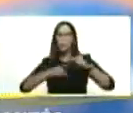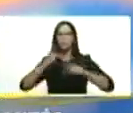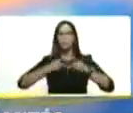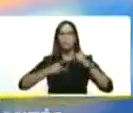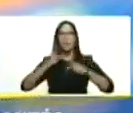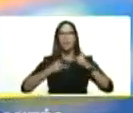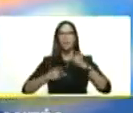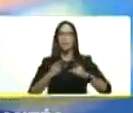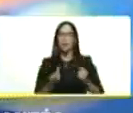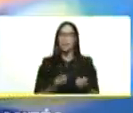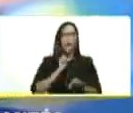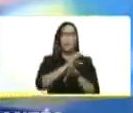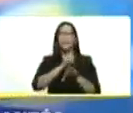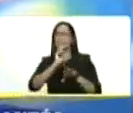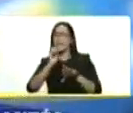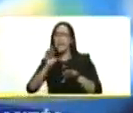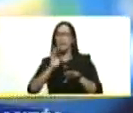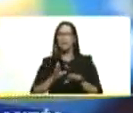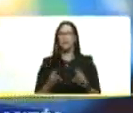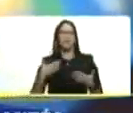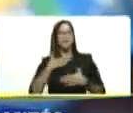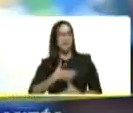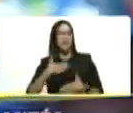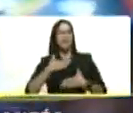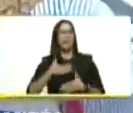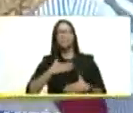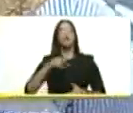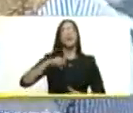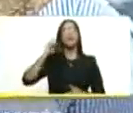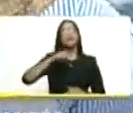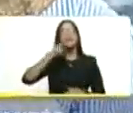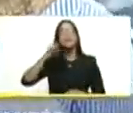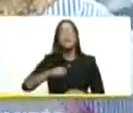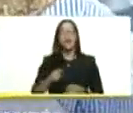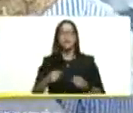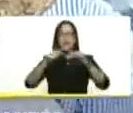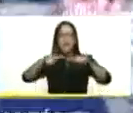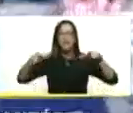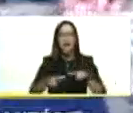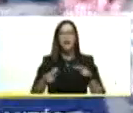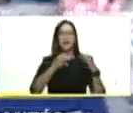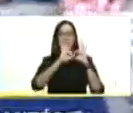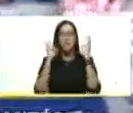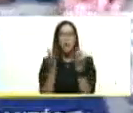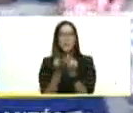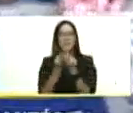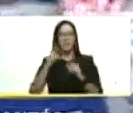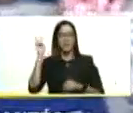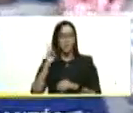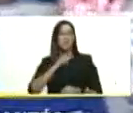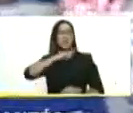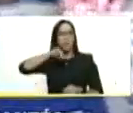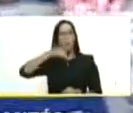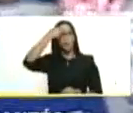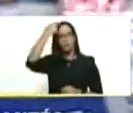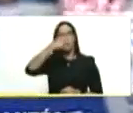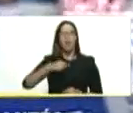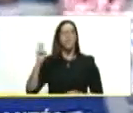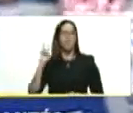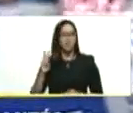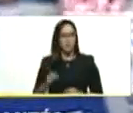produciendo, abasteciendo y satisfaciendo las necesidades alimentarias de la familia venezolana, de nuestro pueblo